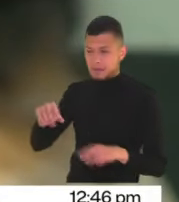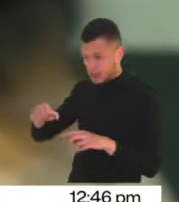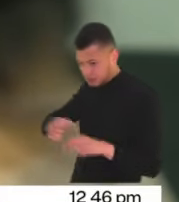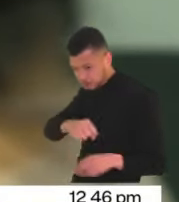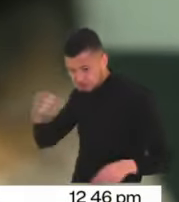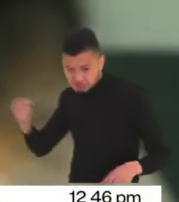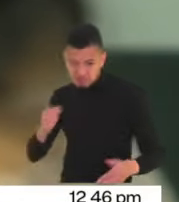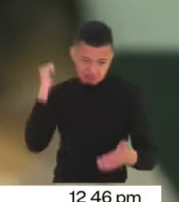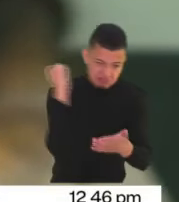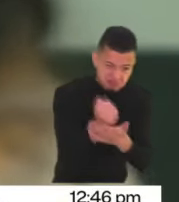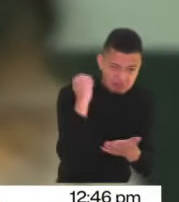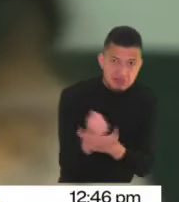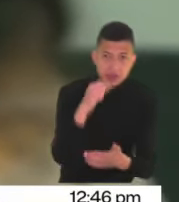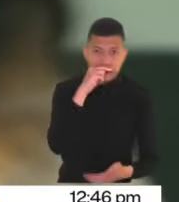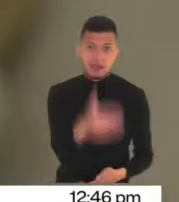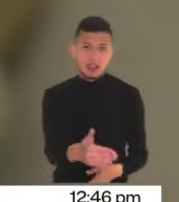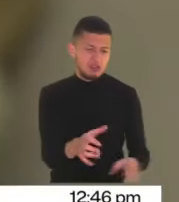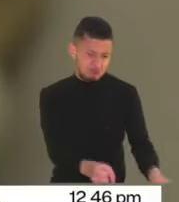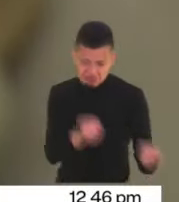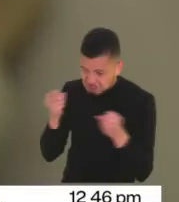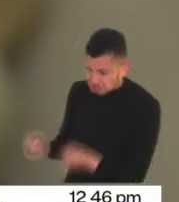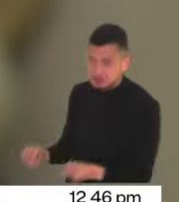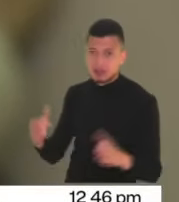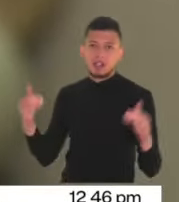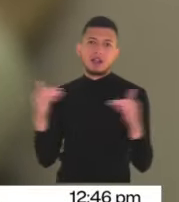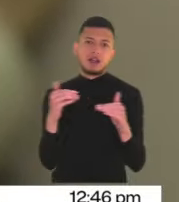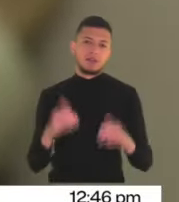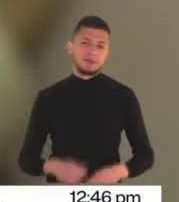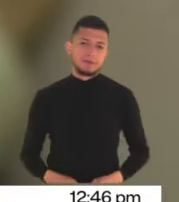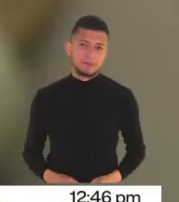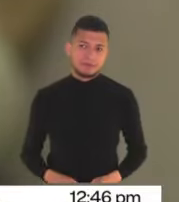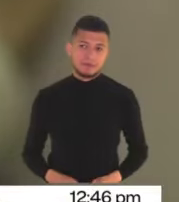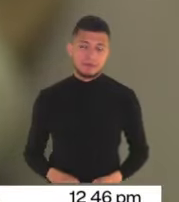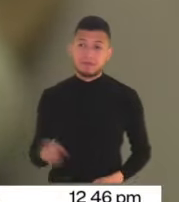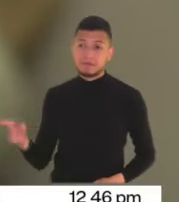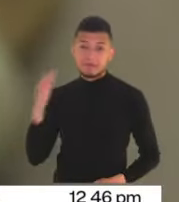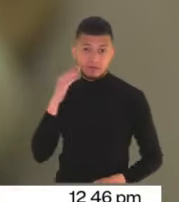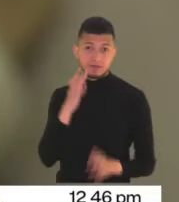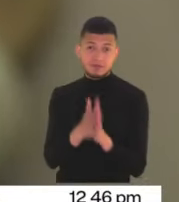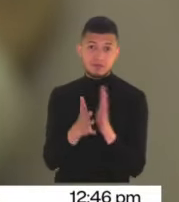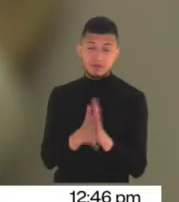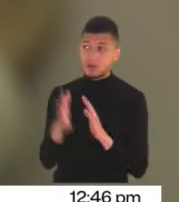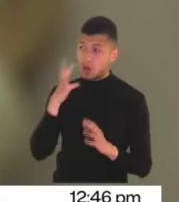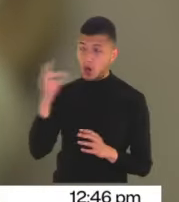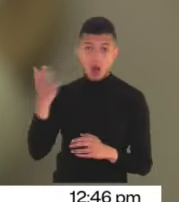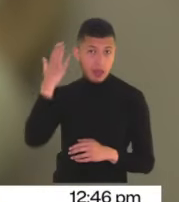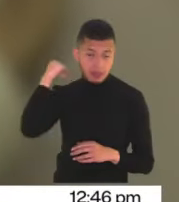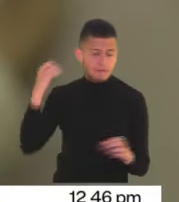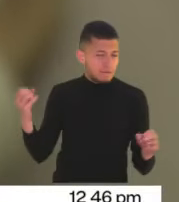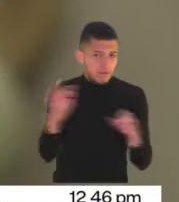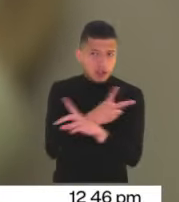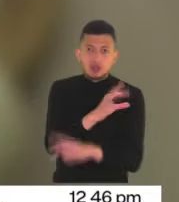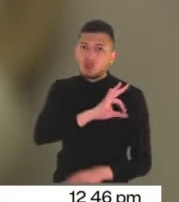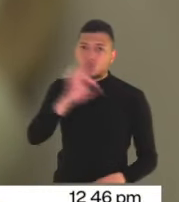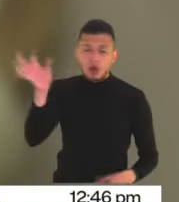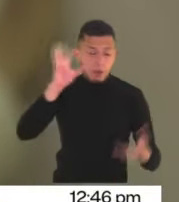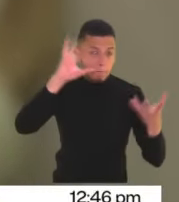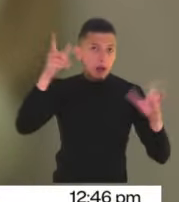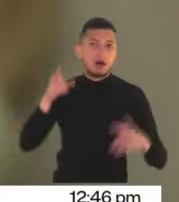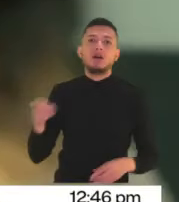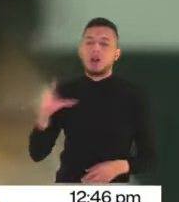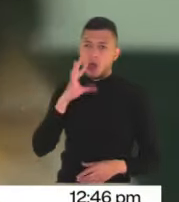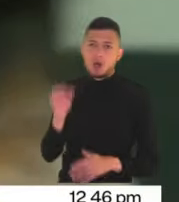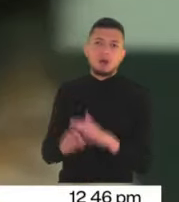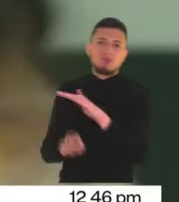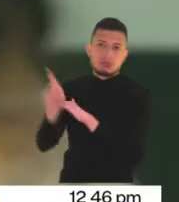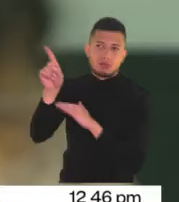y lo baja del carro el presunto agresor que según la mujer nunca fue violento con ella huyó del lugar